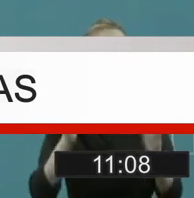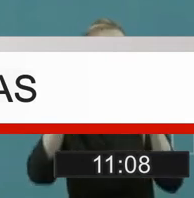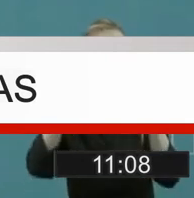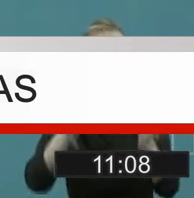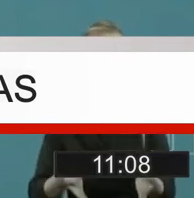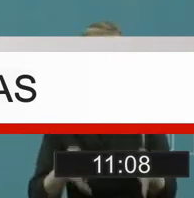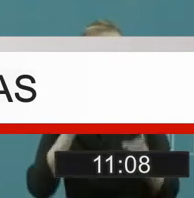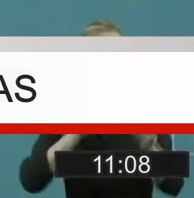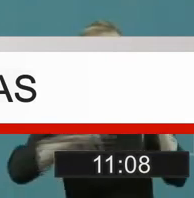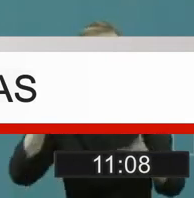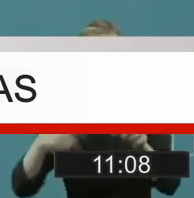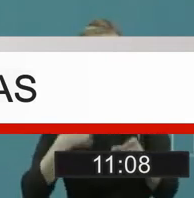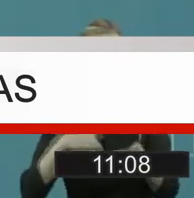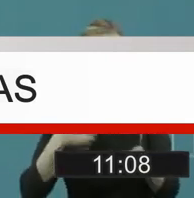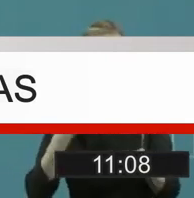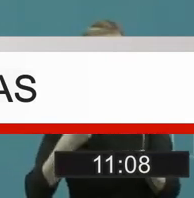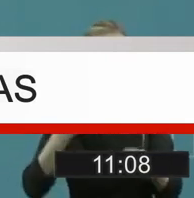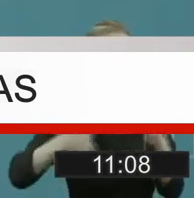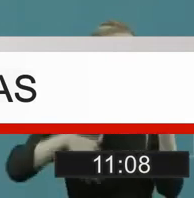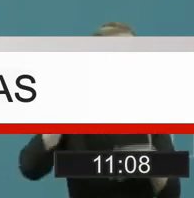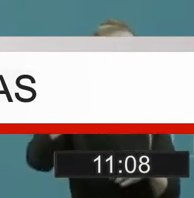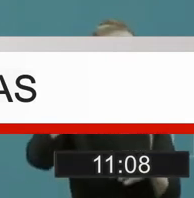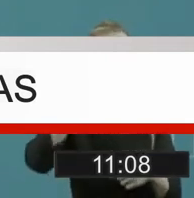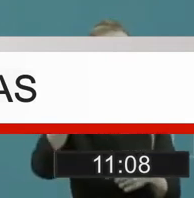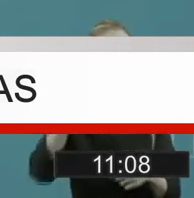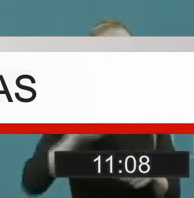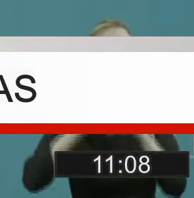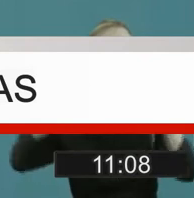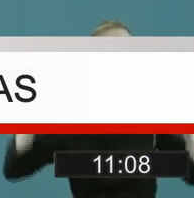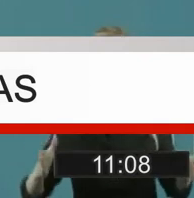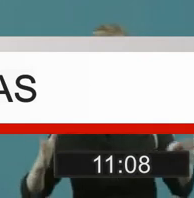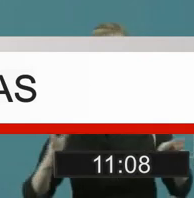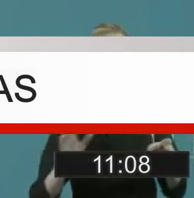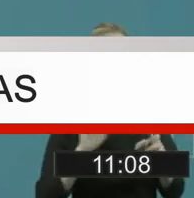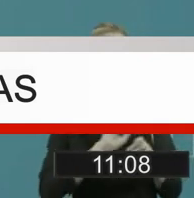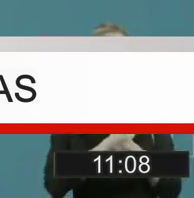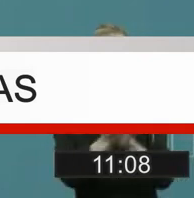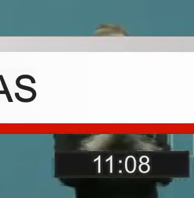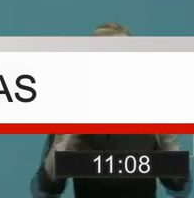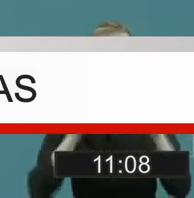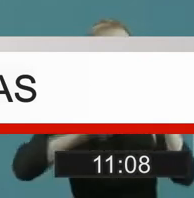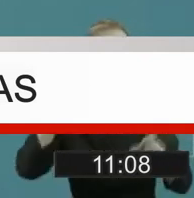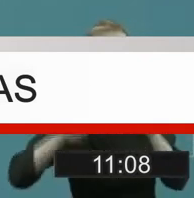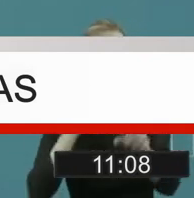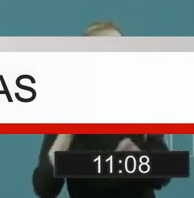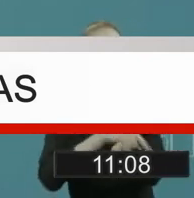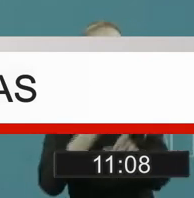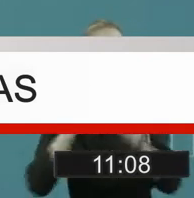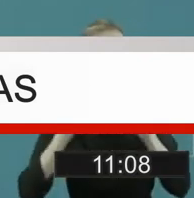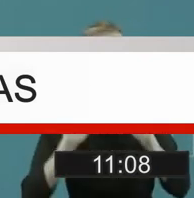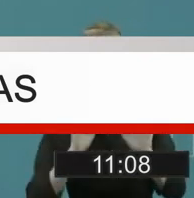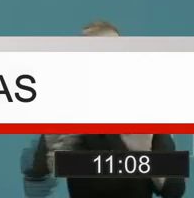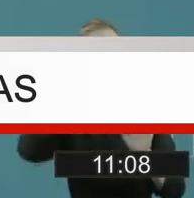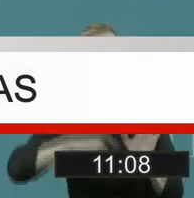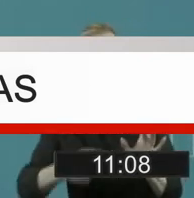último tiempo, sobre todo de la pandemia en adelante, tiene una facilidad para, no sé, en la última vez que se hizo el refuerzo al ingreso,